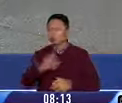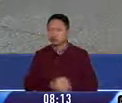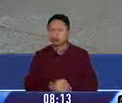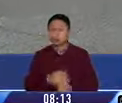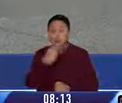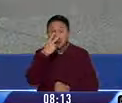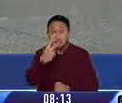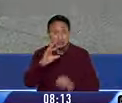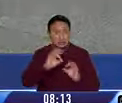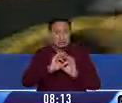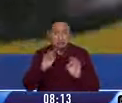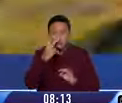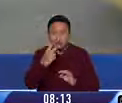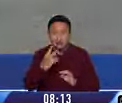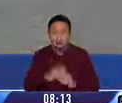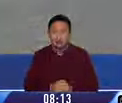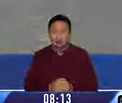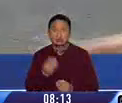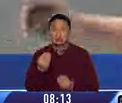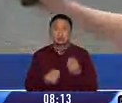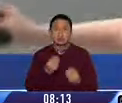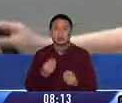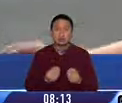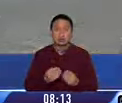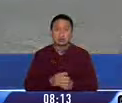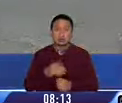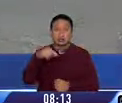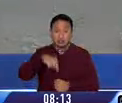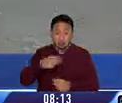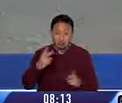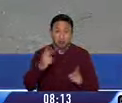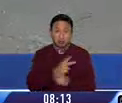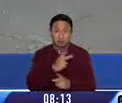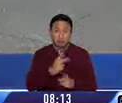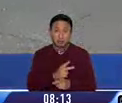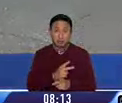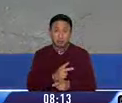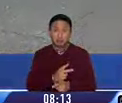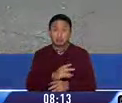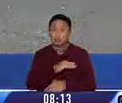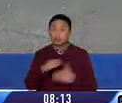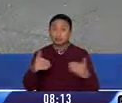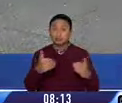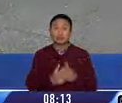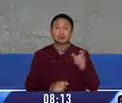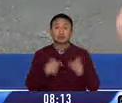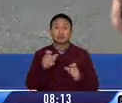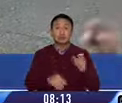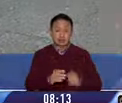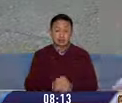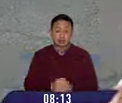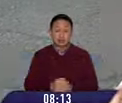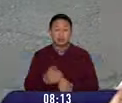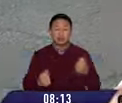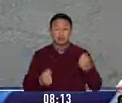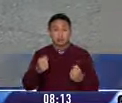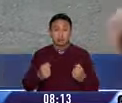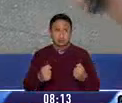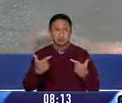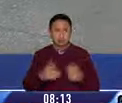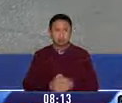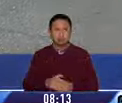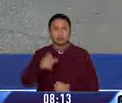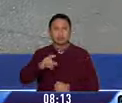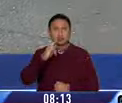ve en la noche. Entonces, este peligro es para todo el mundo, no solamente para los vehículos, para